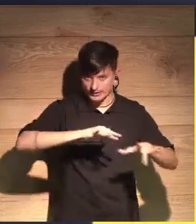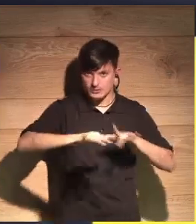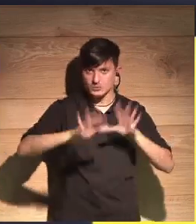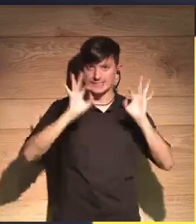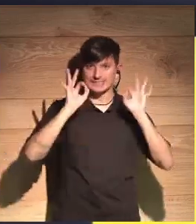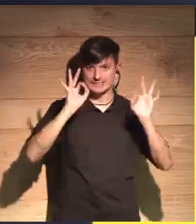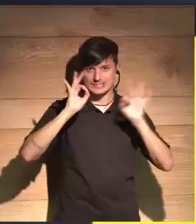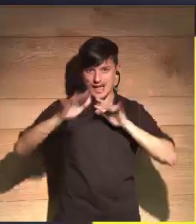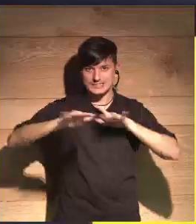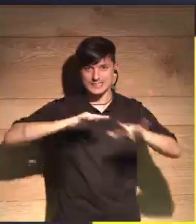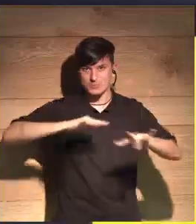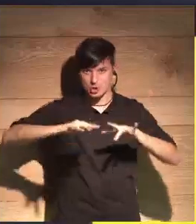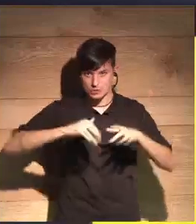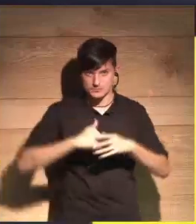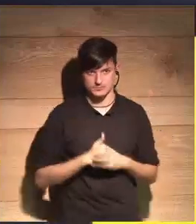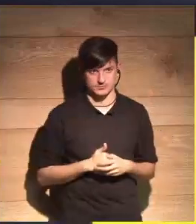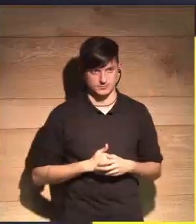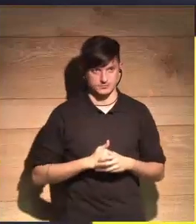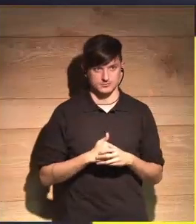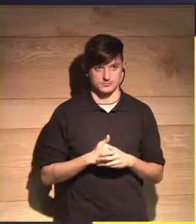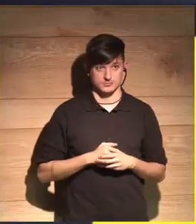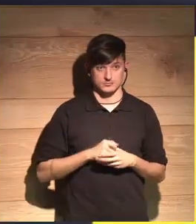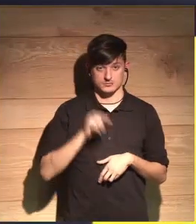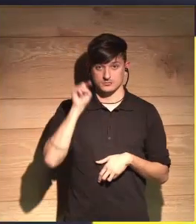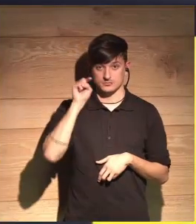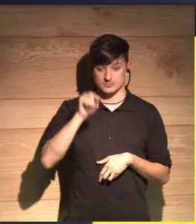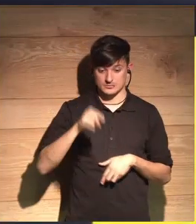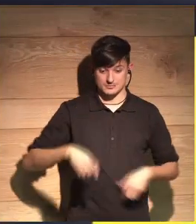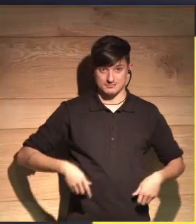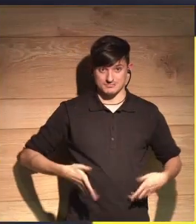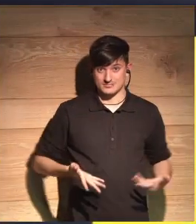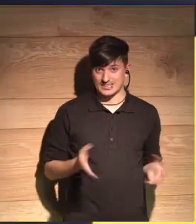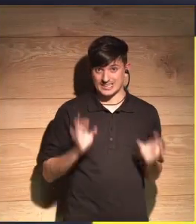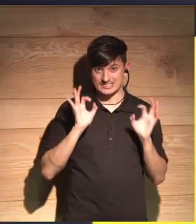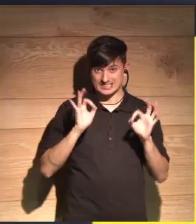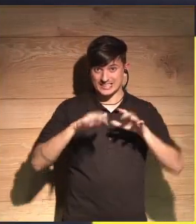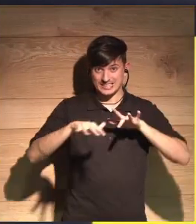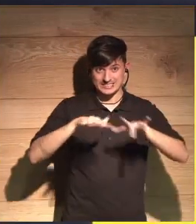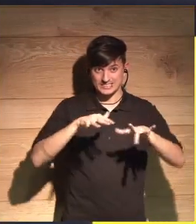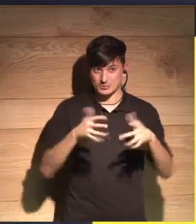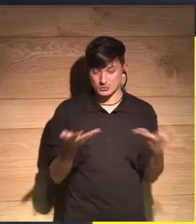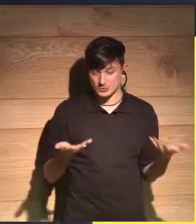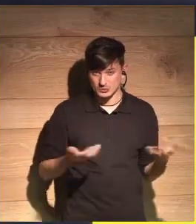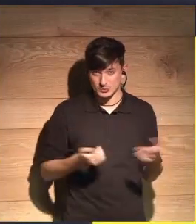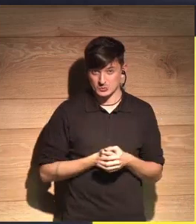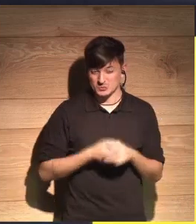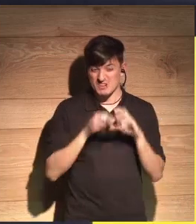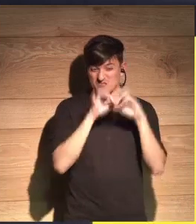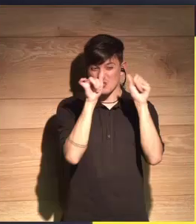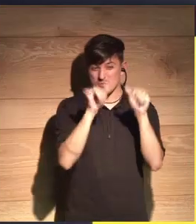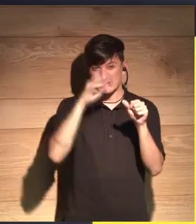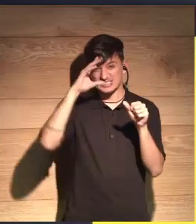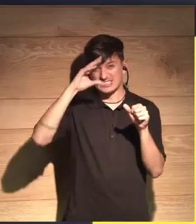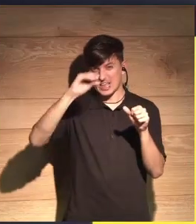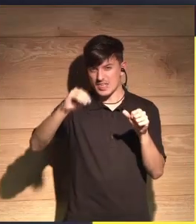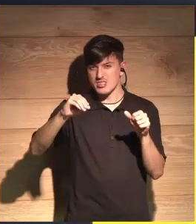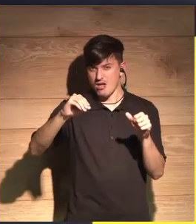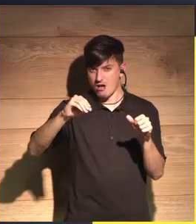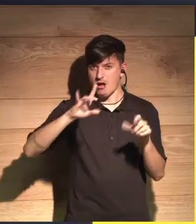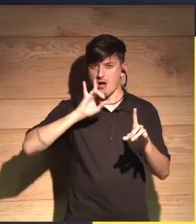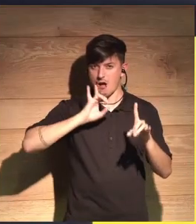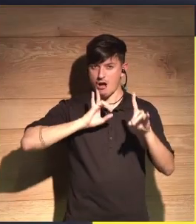activo entonces este es un activo álvarez mes máxima text es una forma de inteligencia realmente